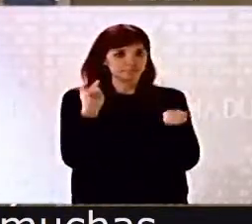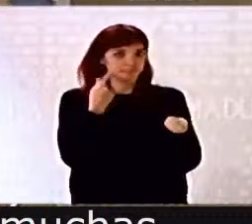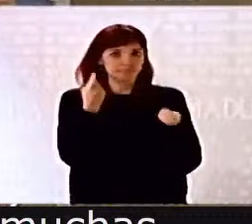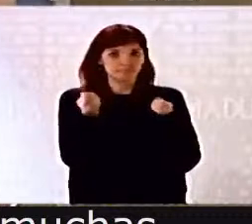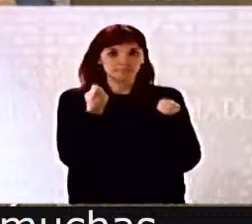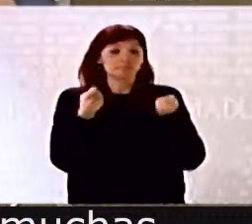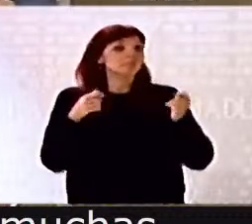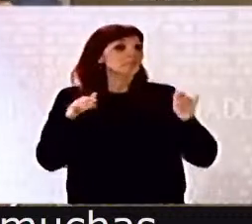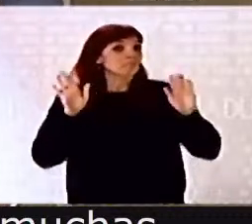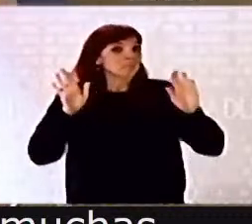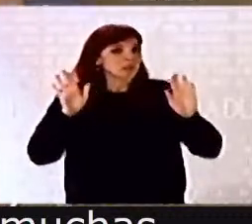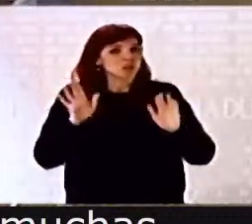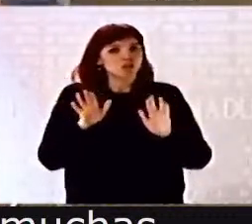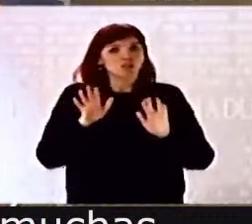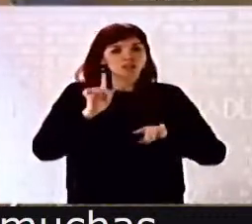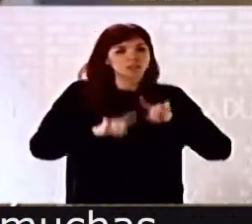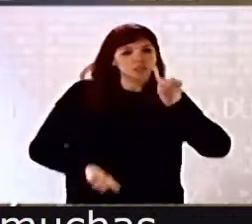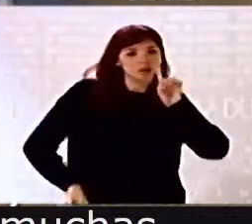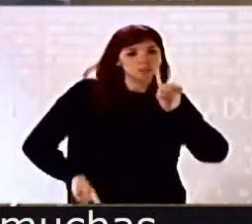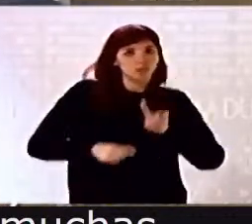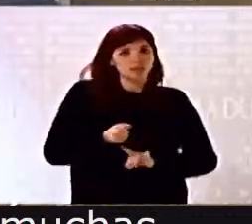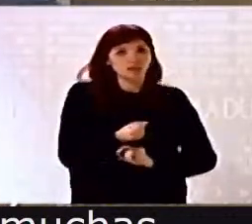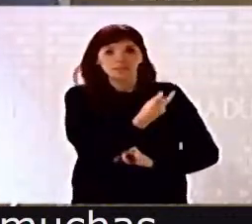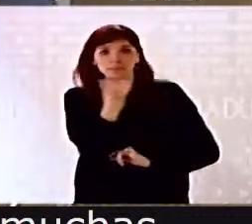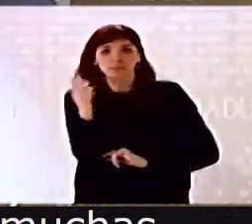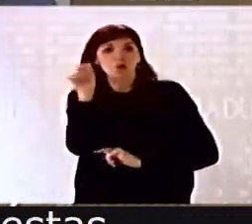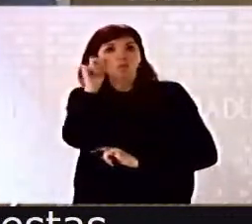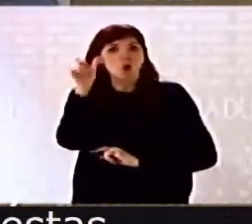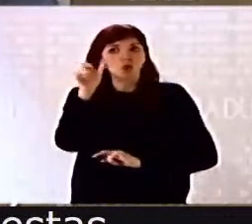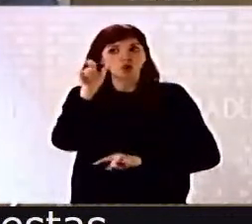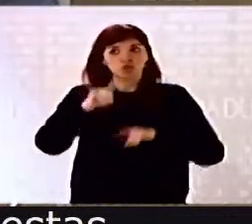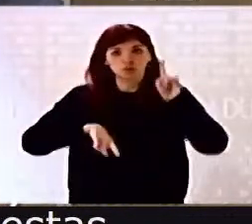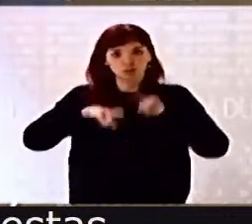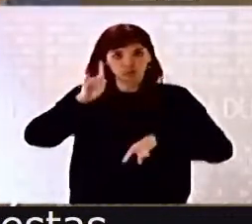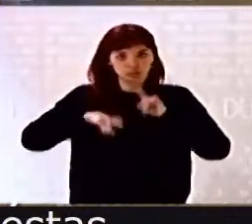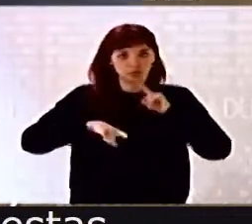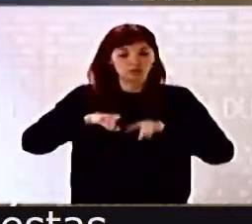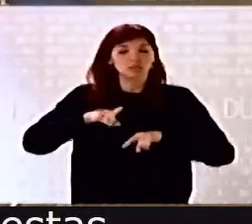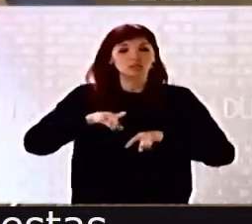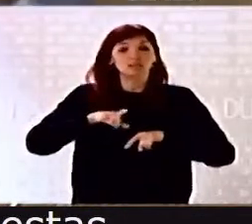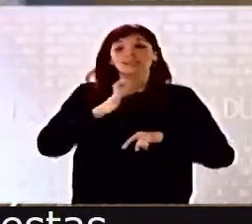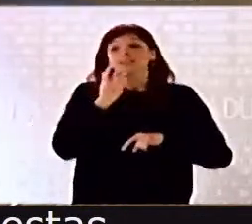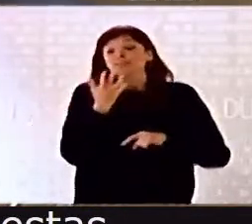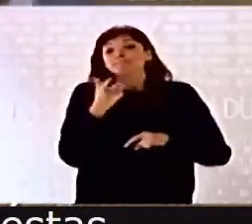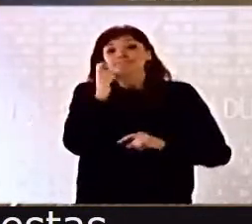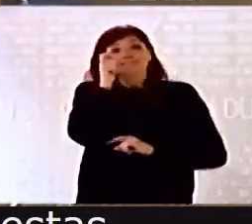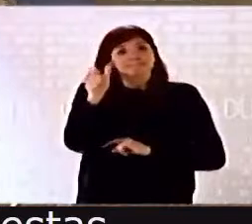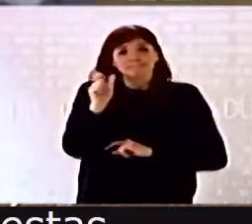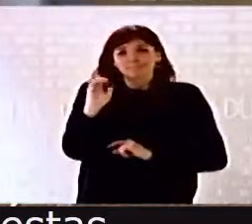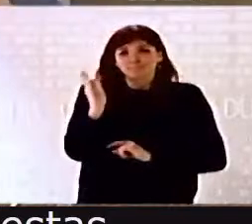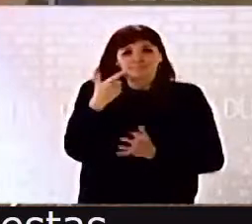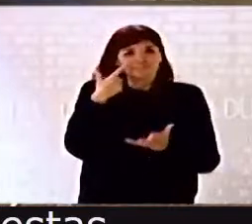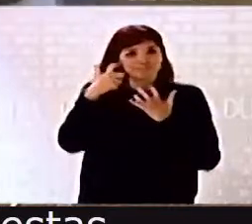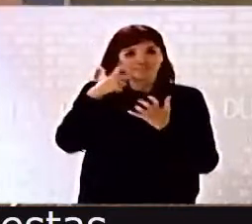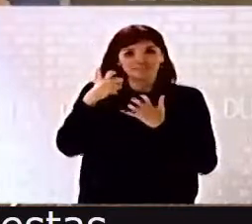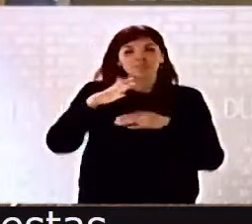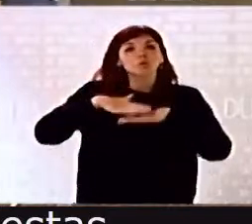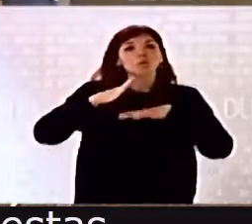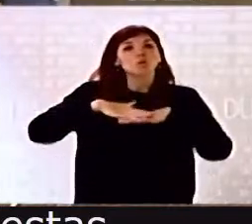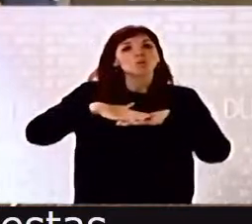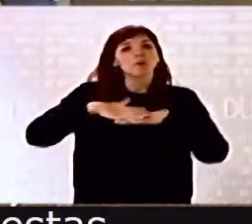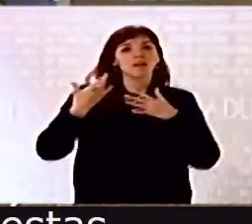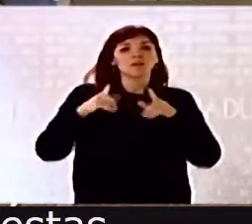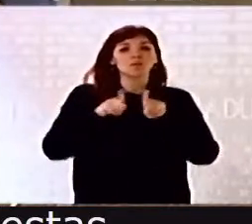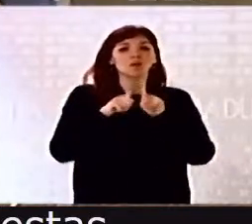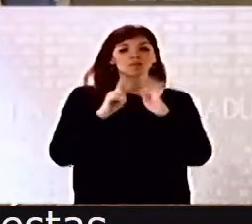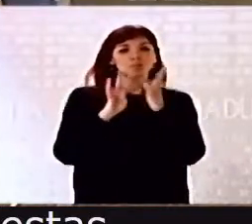Ahora bien, hay determinadas localidades que están muy afectadas por la movilidad.